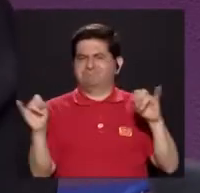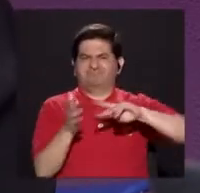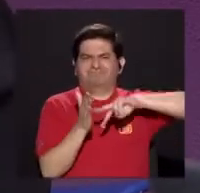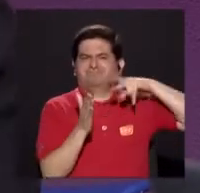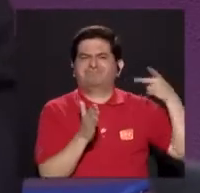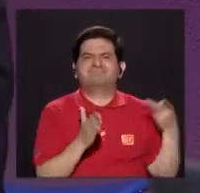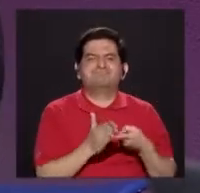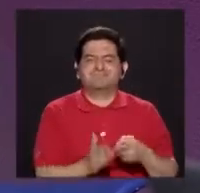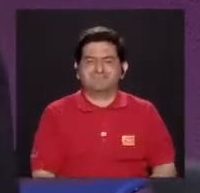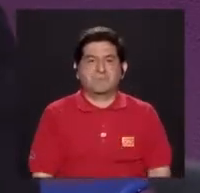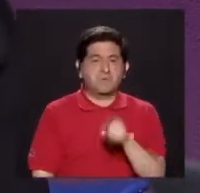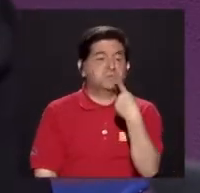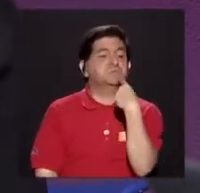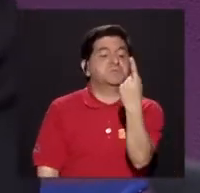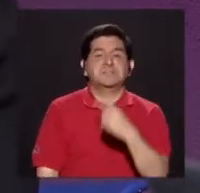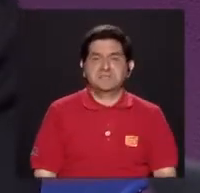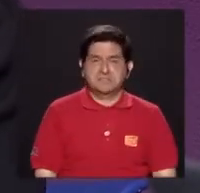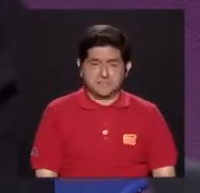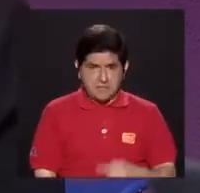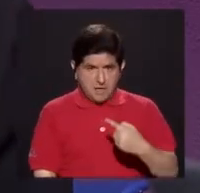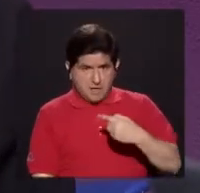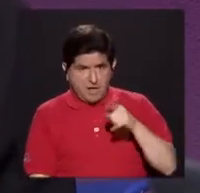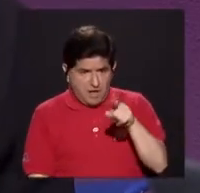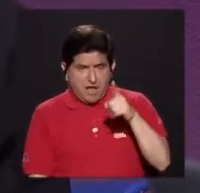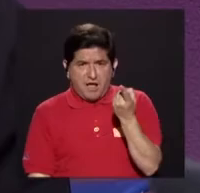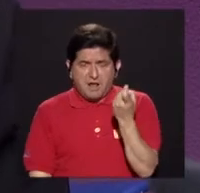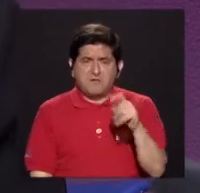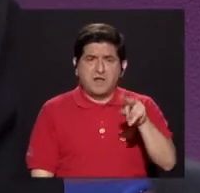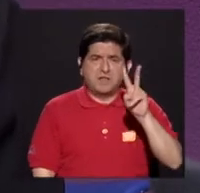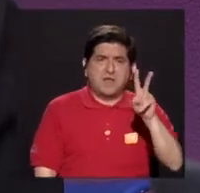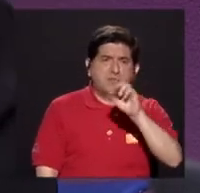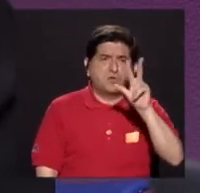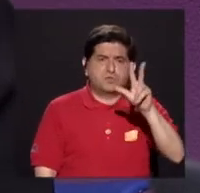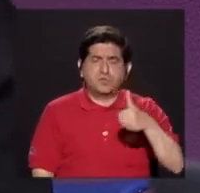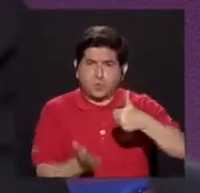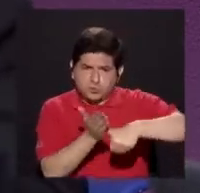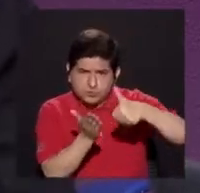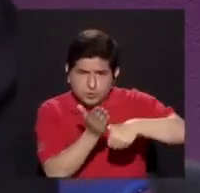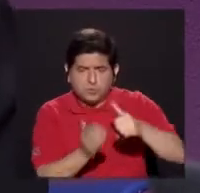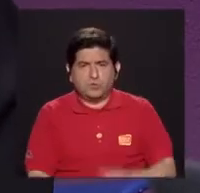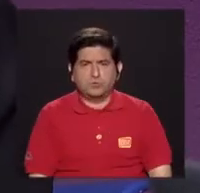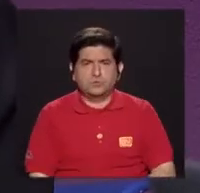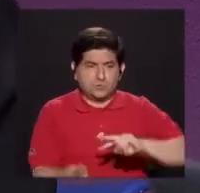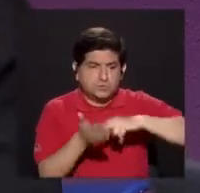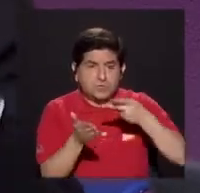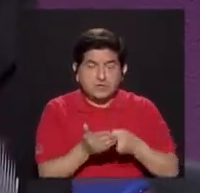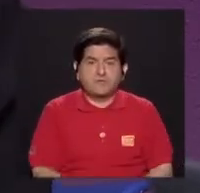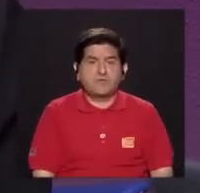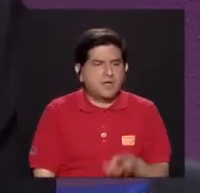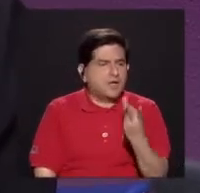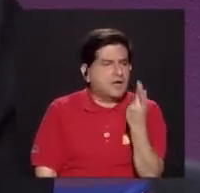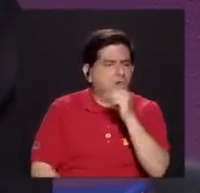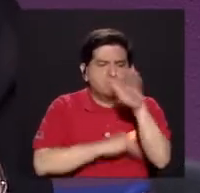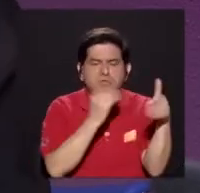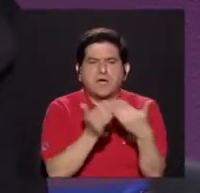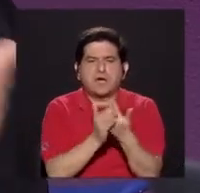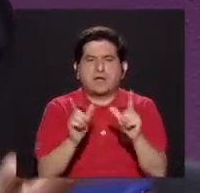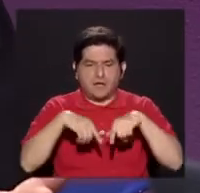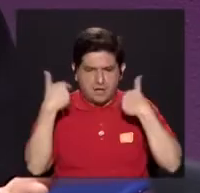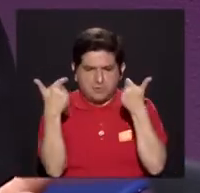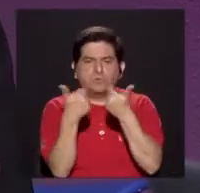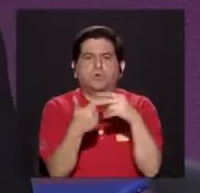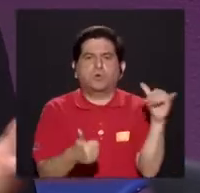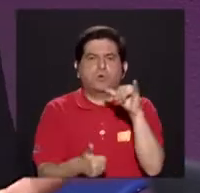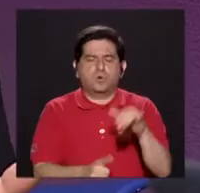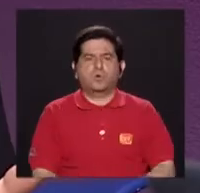quiero decir con esto? Cuando vos decís, a mí le faltan dos o tres votos para llegar a esto, es porque están contando a toda la fracción como que si